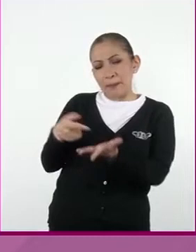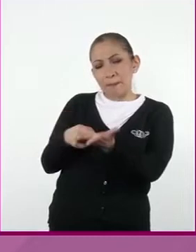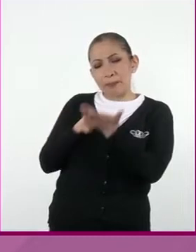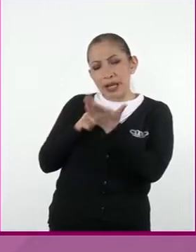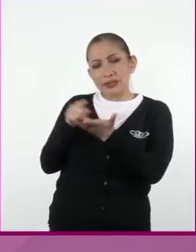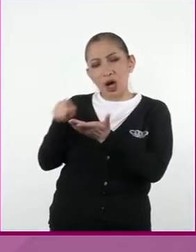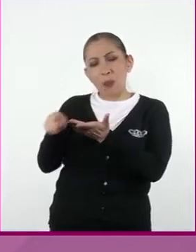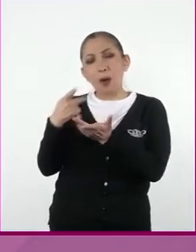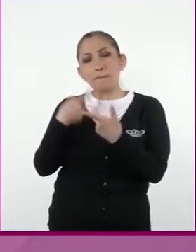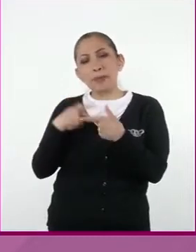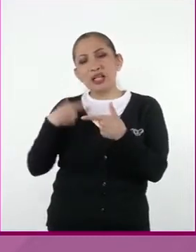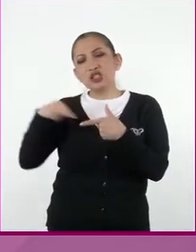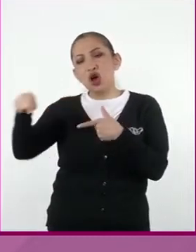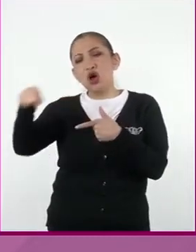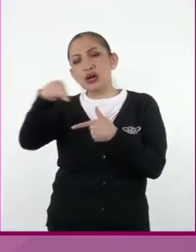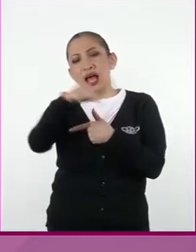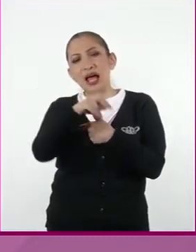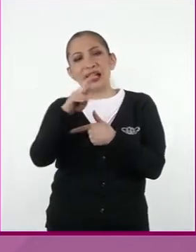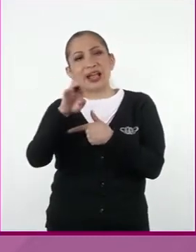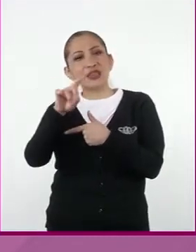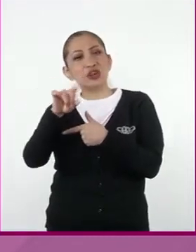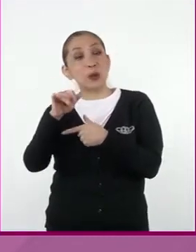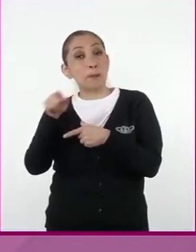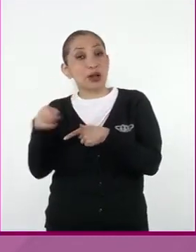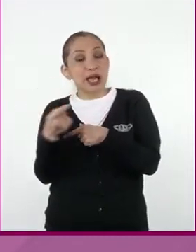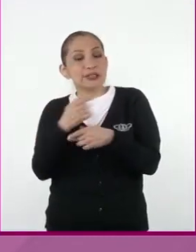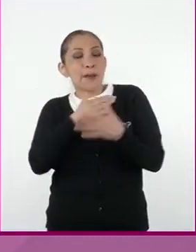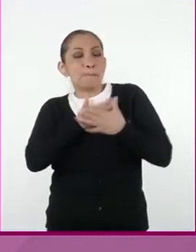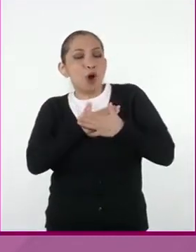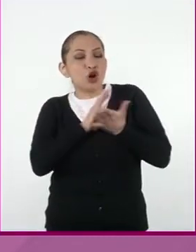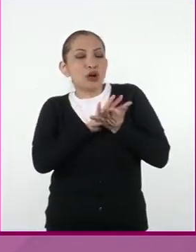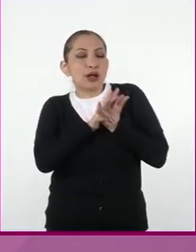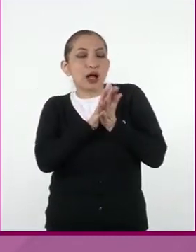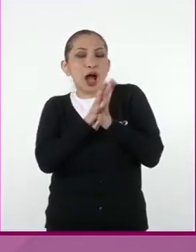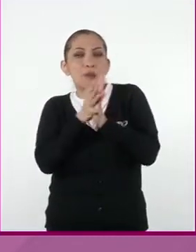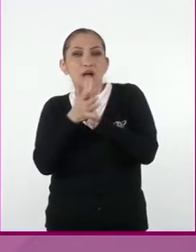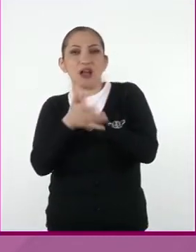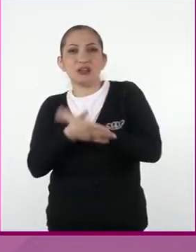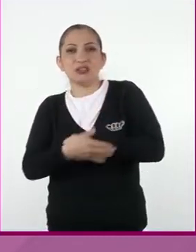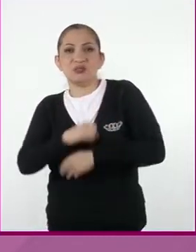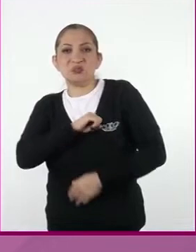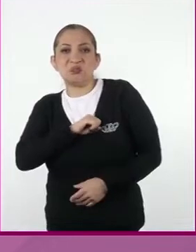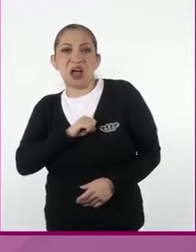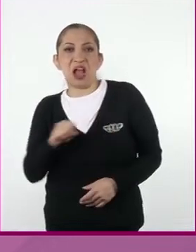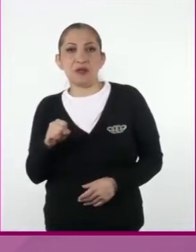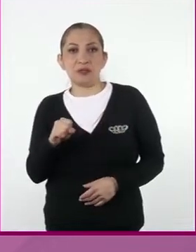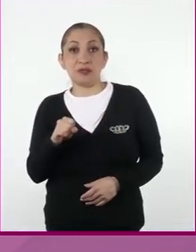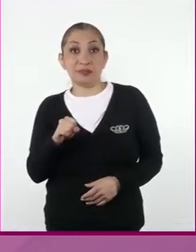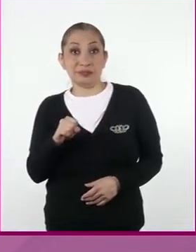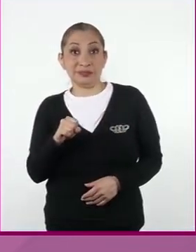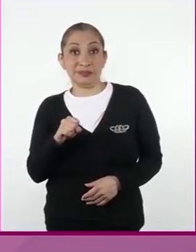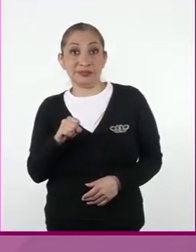presenta una sesión de personaje redondo. ¿Por qué este ser amado evoluciona y se transforma en el antagonista?